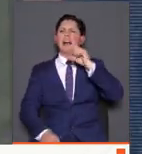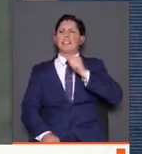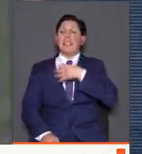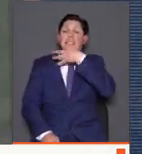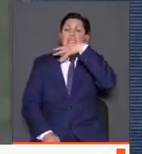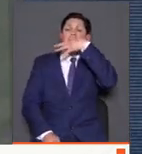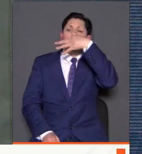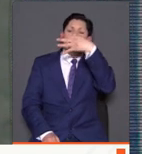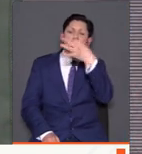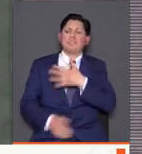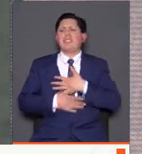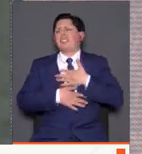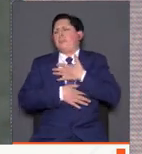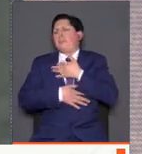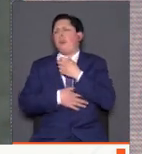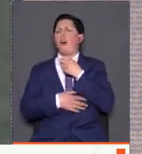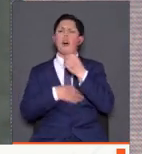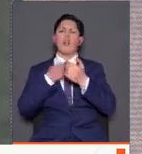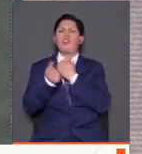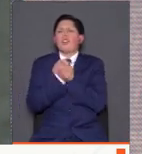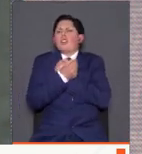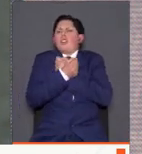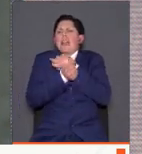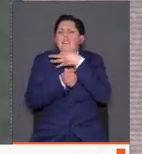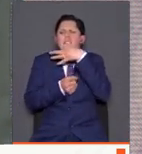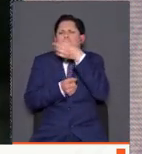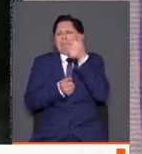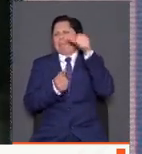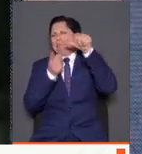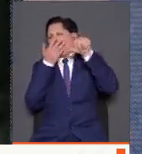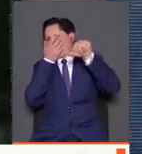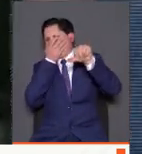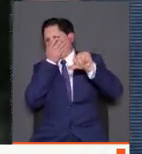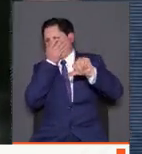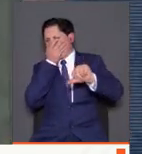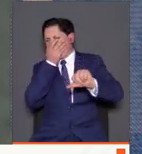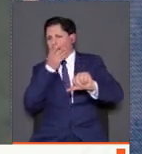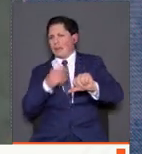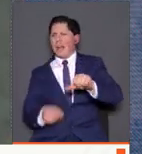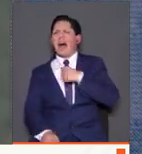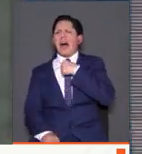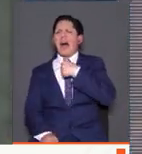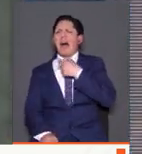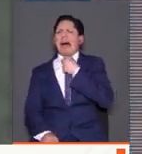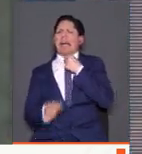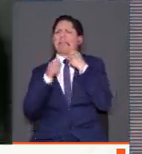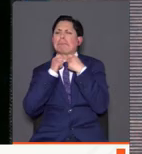te quiero, decir amor, no significa nada.